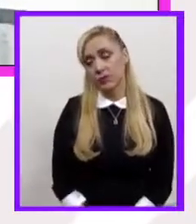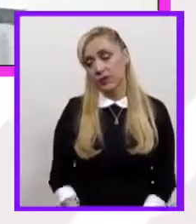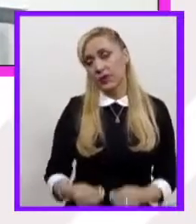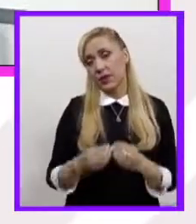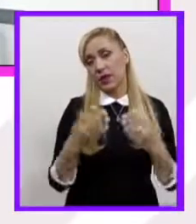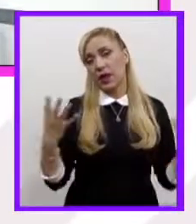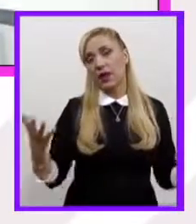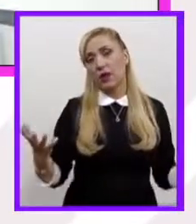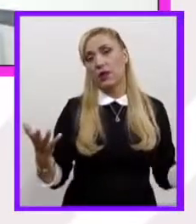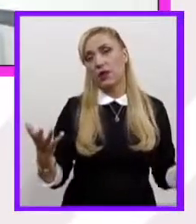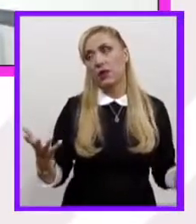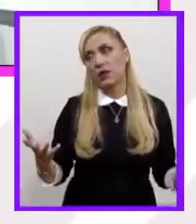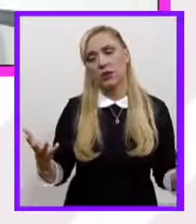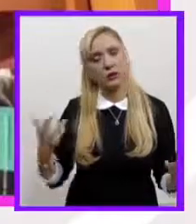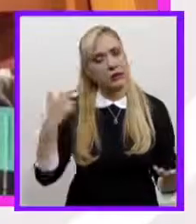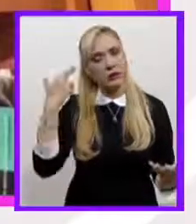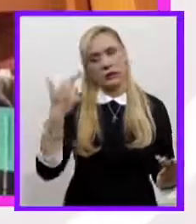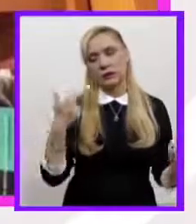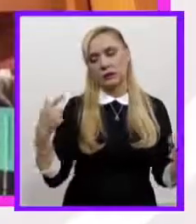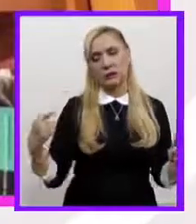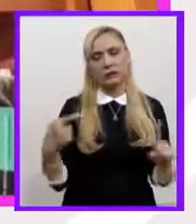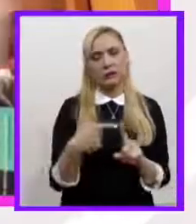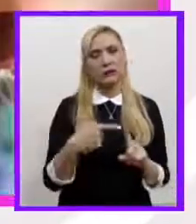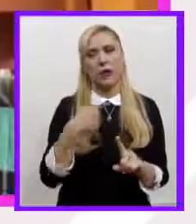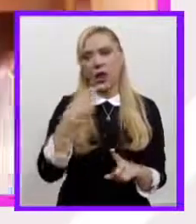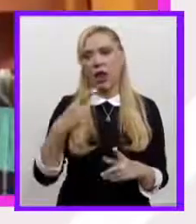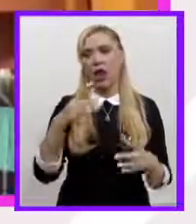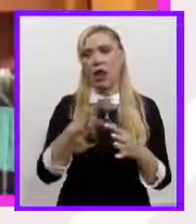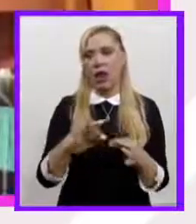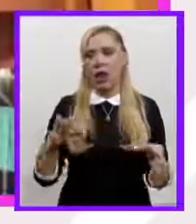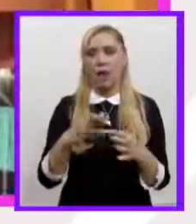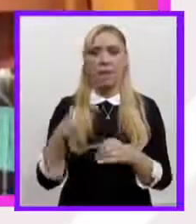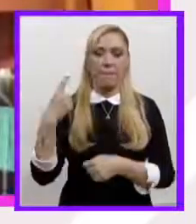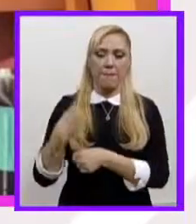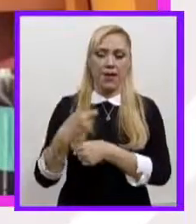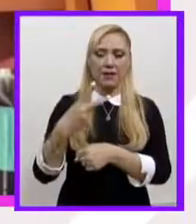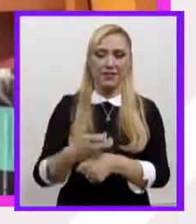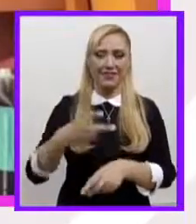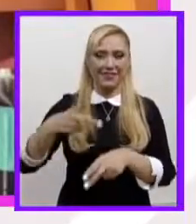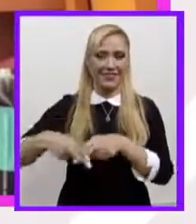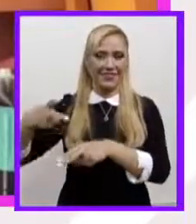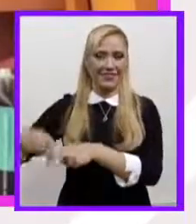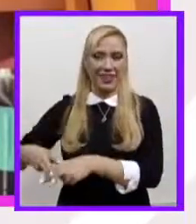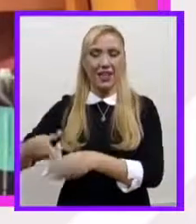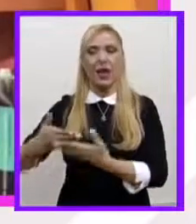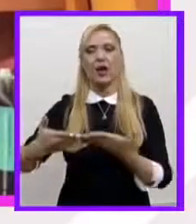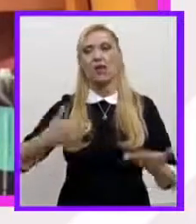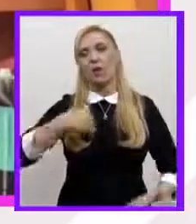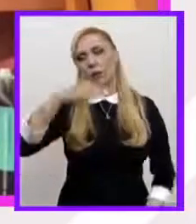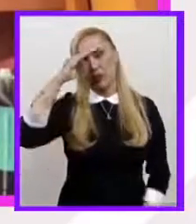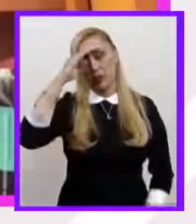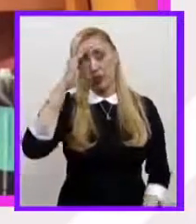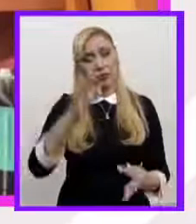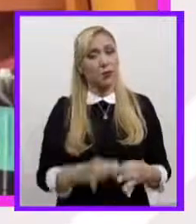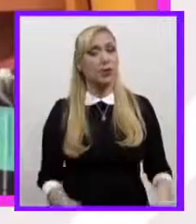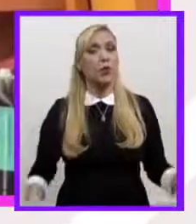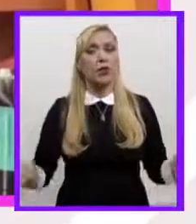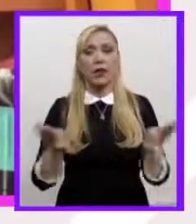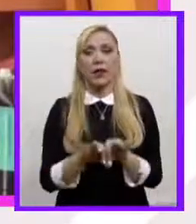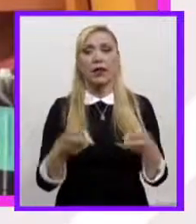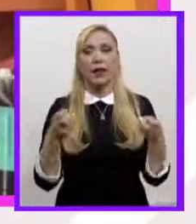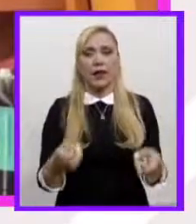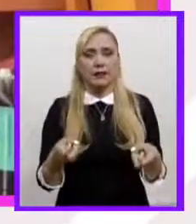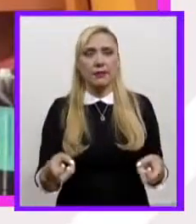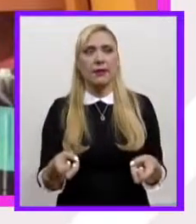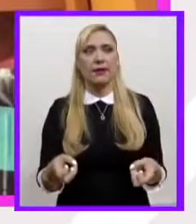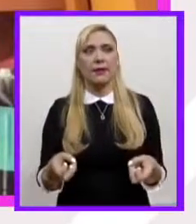nuestro punto de vista, crucial, ¿no? Ya lo hemos platicado en el primero, en el segundo bloque, pero a mí me parece que es fundamental esta